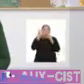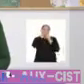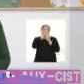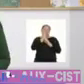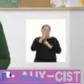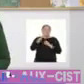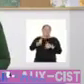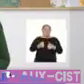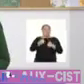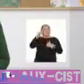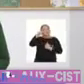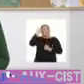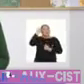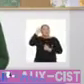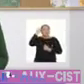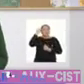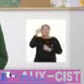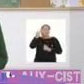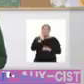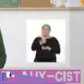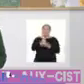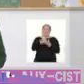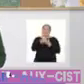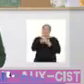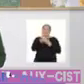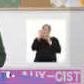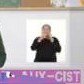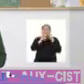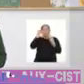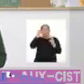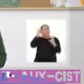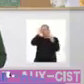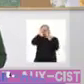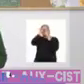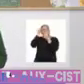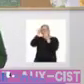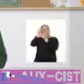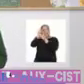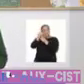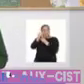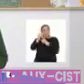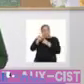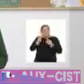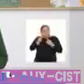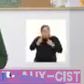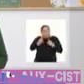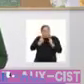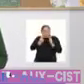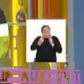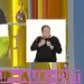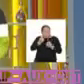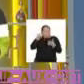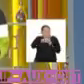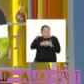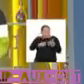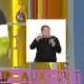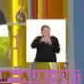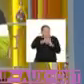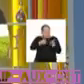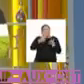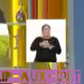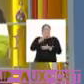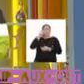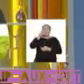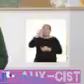vida. Ese tipo de pensamiento nos ayudará a plantearnos metas que con esfuerzo y tiempo vamos a poder alcanzar. ¿Una